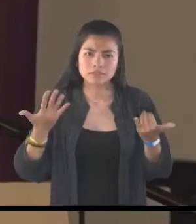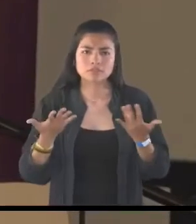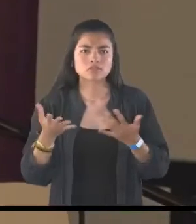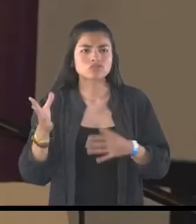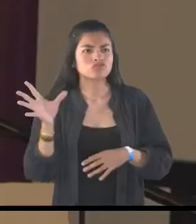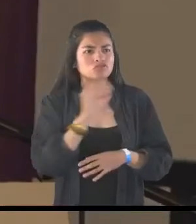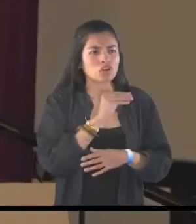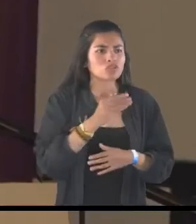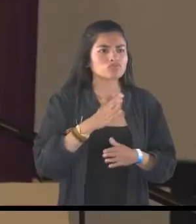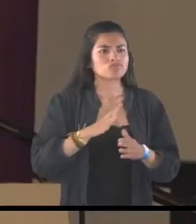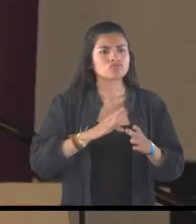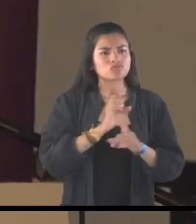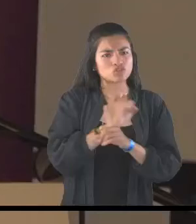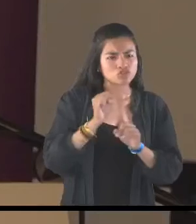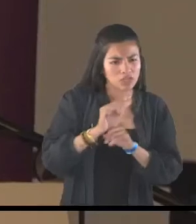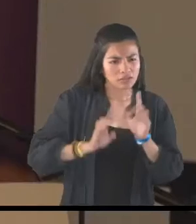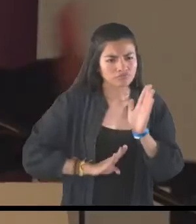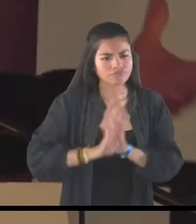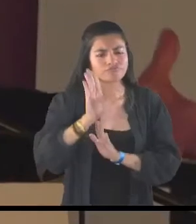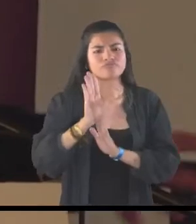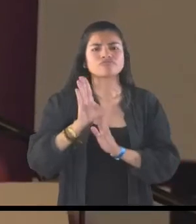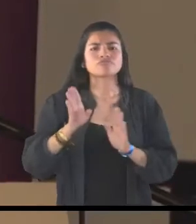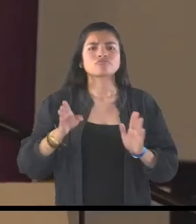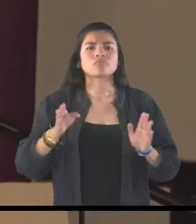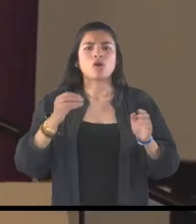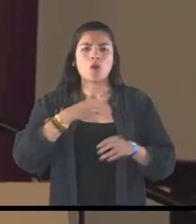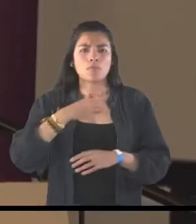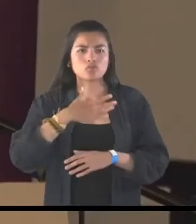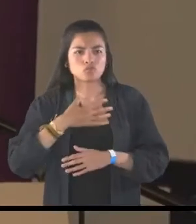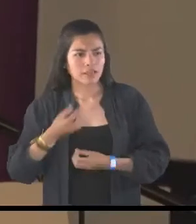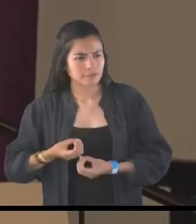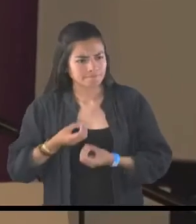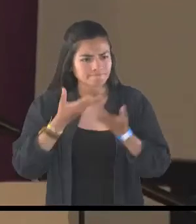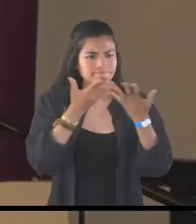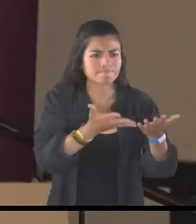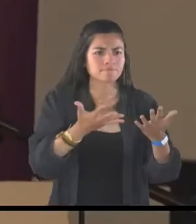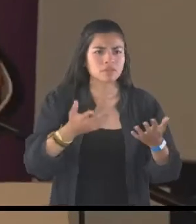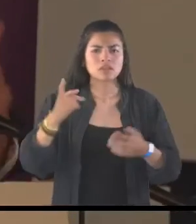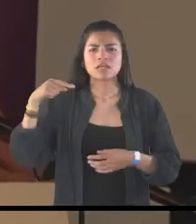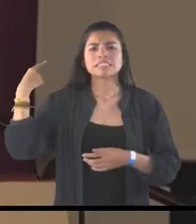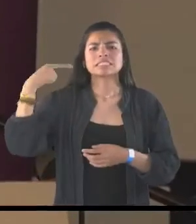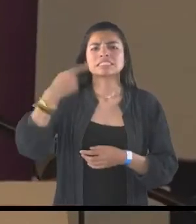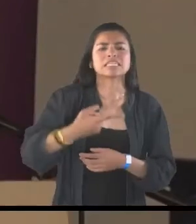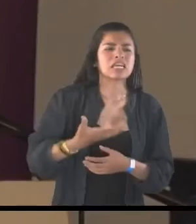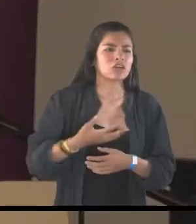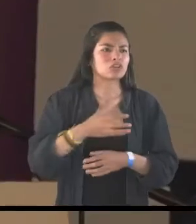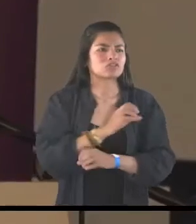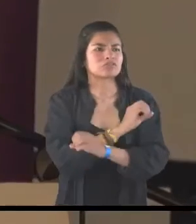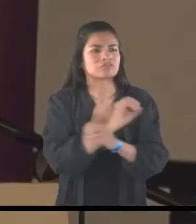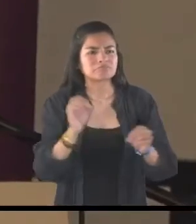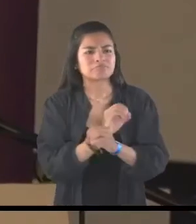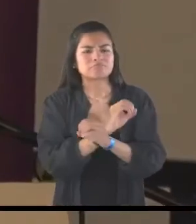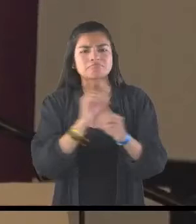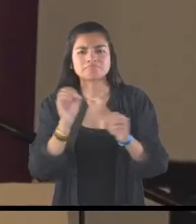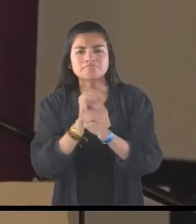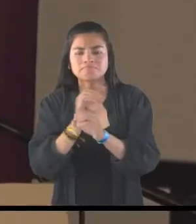las oportunidades que por siglos les han negado. Sin embargo, ahí estamos dando la pelea.